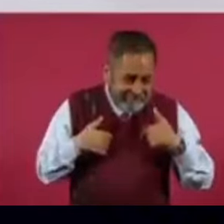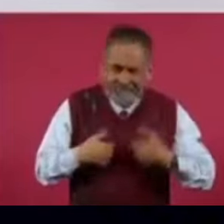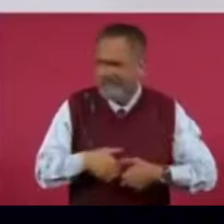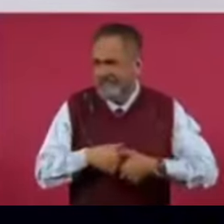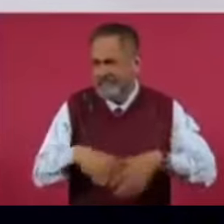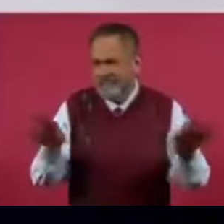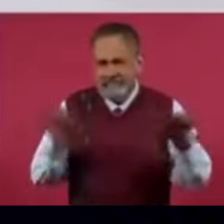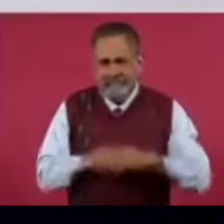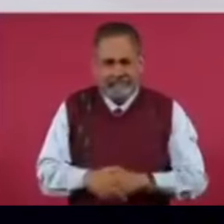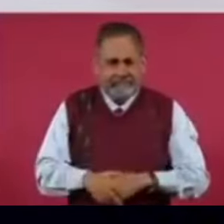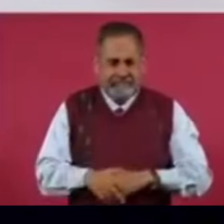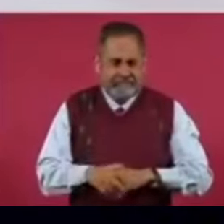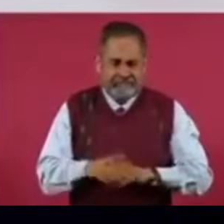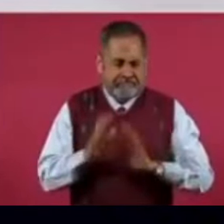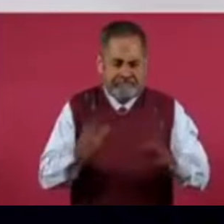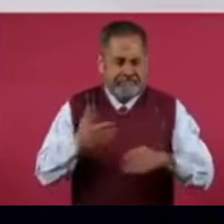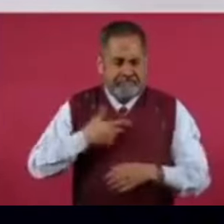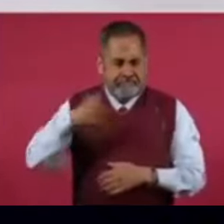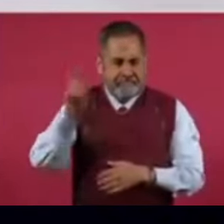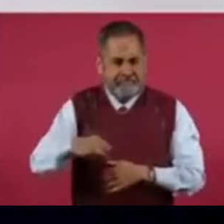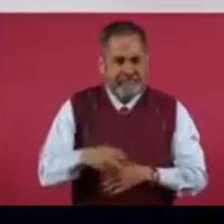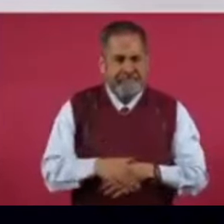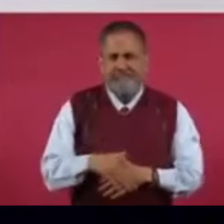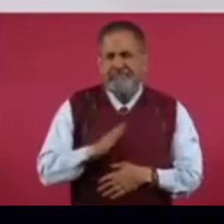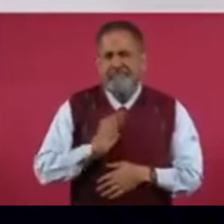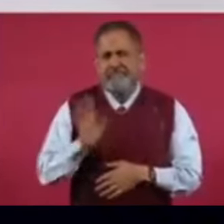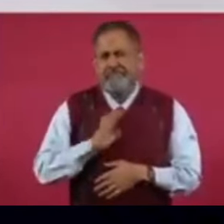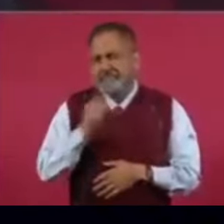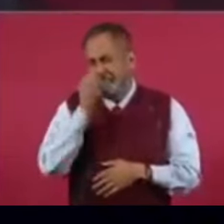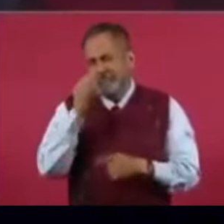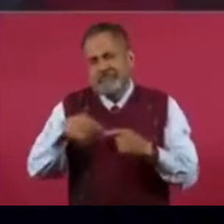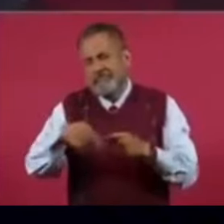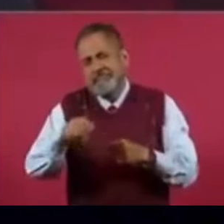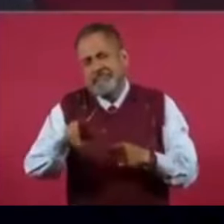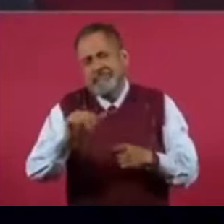Y así es, yo ya estoy